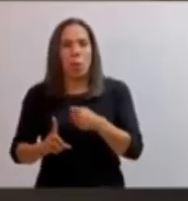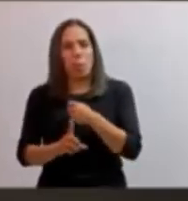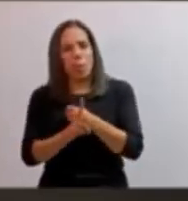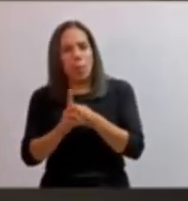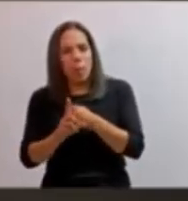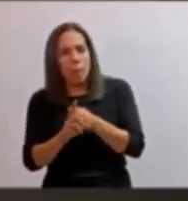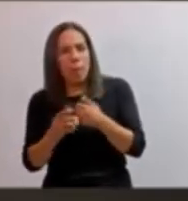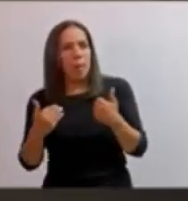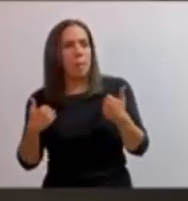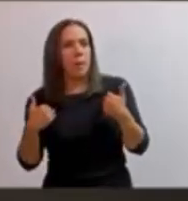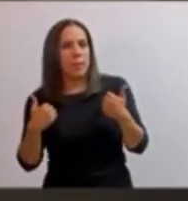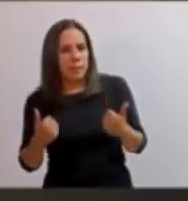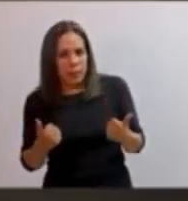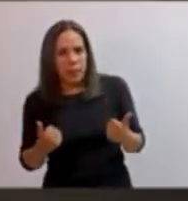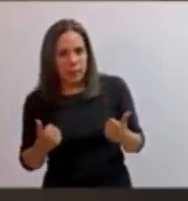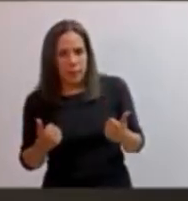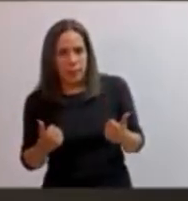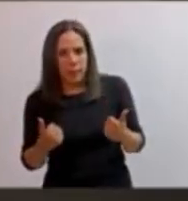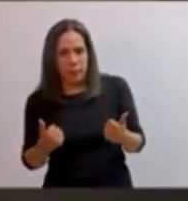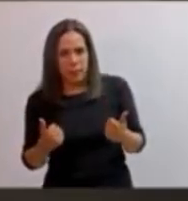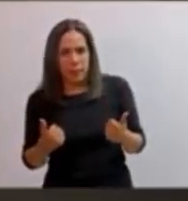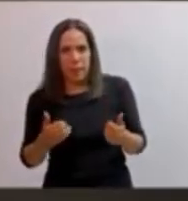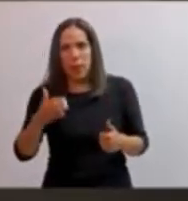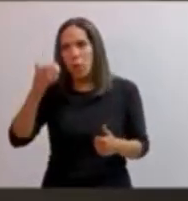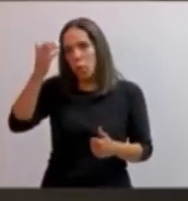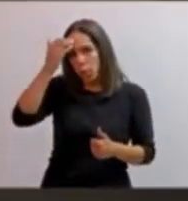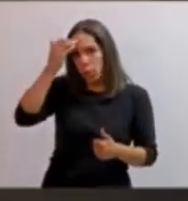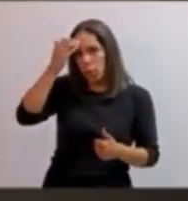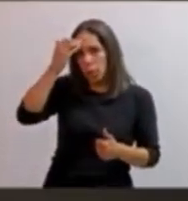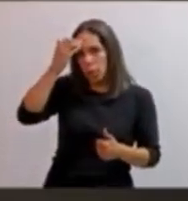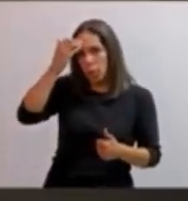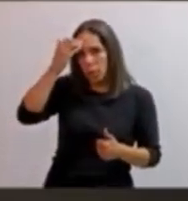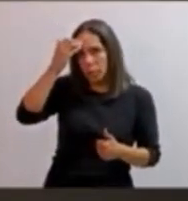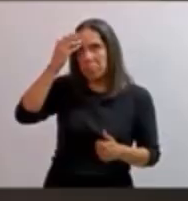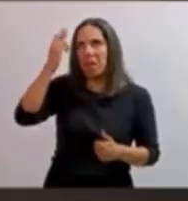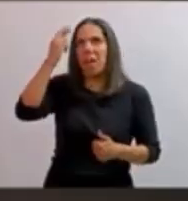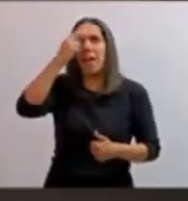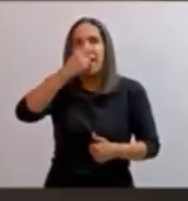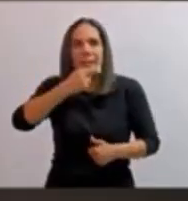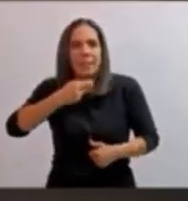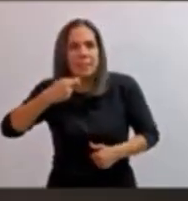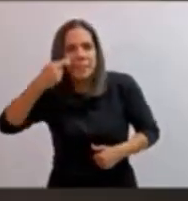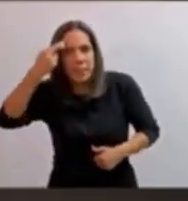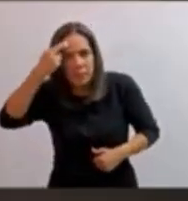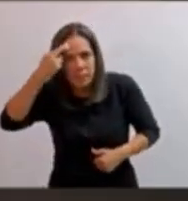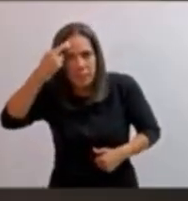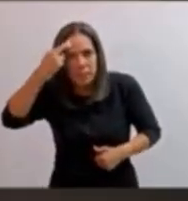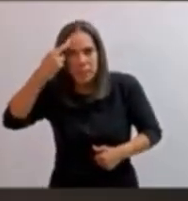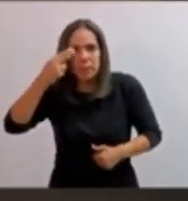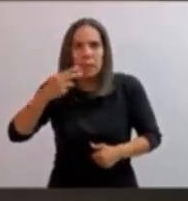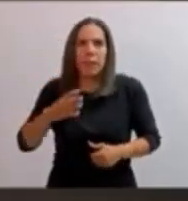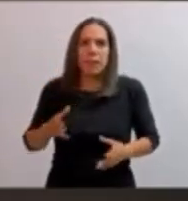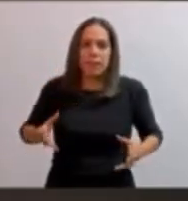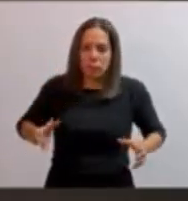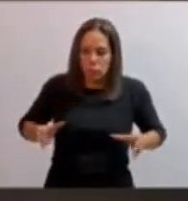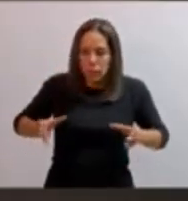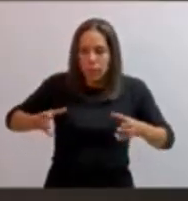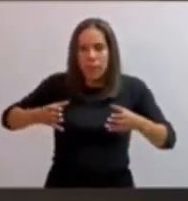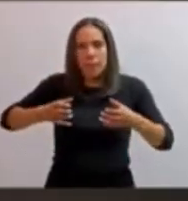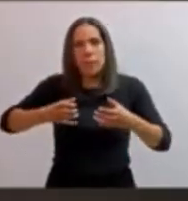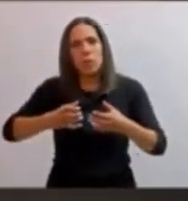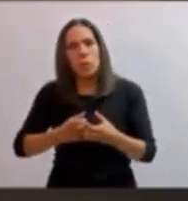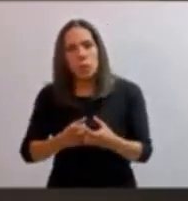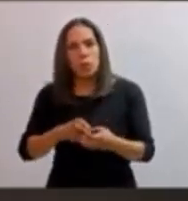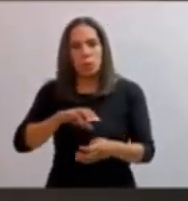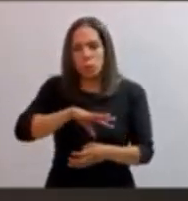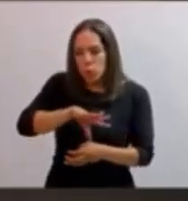para situarse ahora, dice Isabel, a un lado de los colectivos o junto con los colectivos